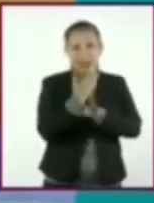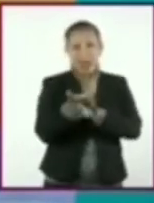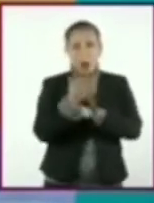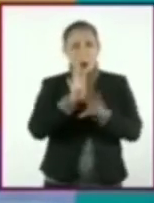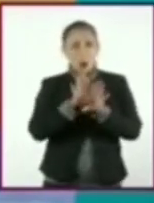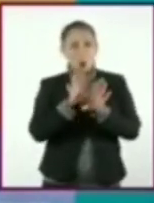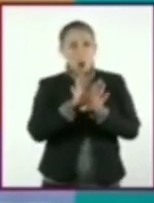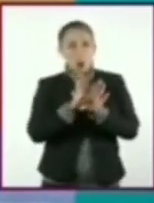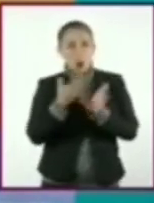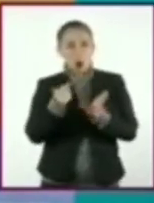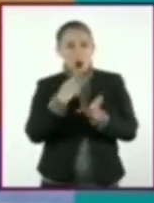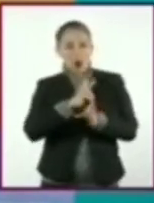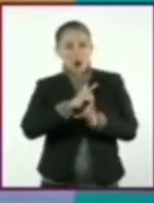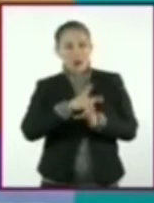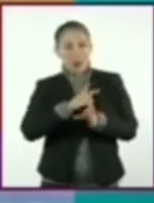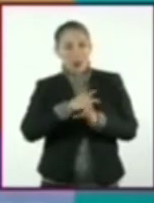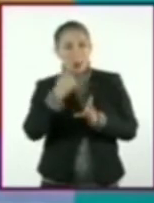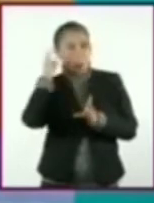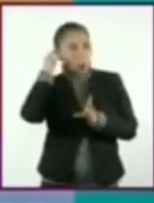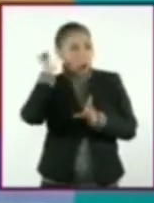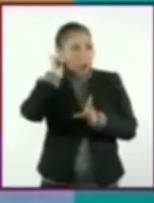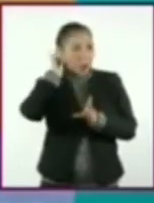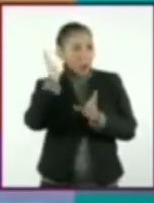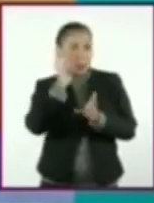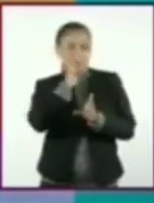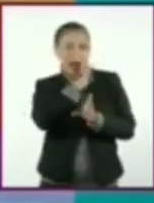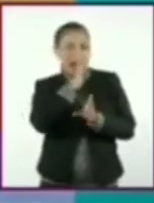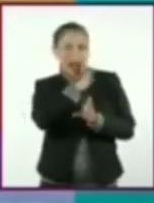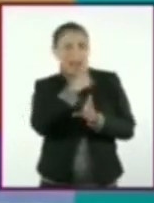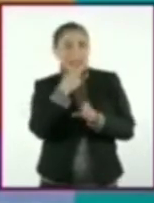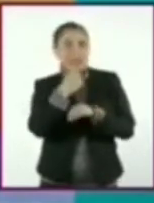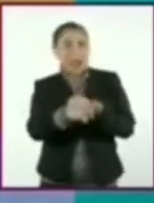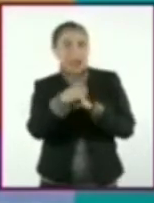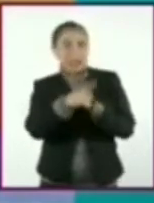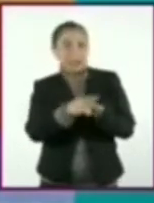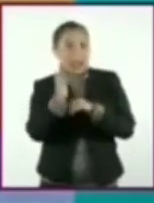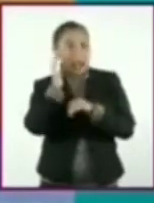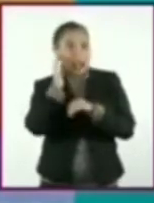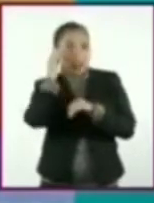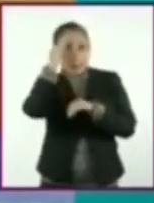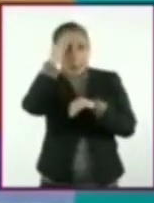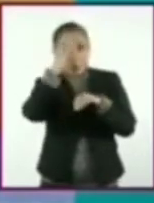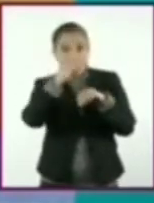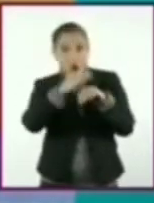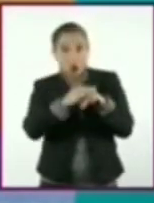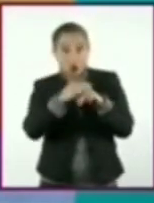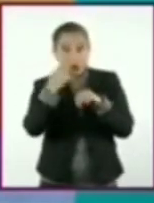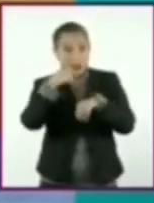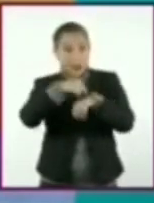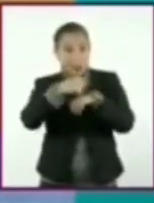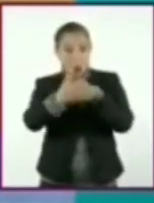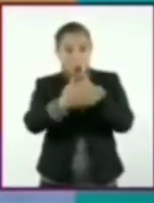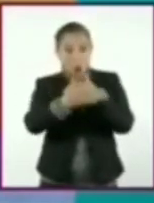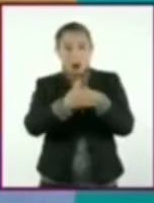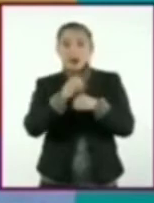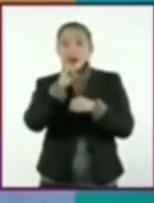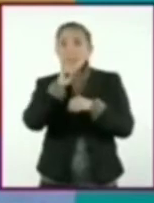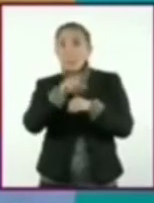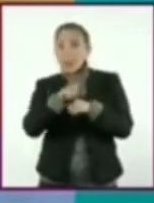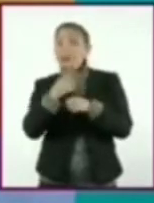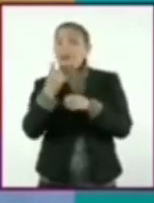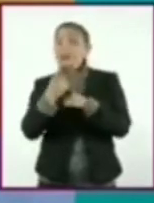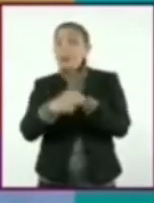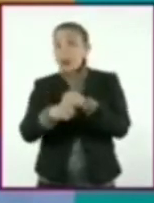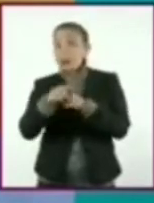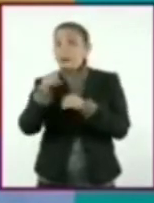acumulan en la zona de la base del cráneo y que afectan, por un lado, la memoria de corto plazo y por el otro